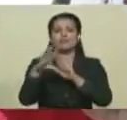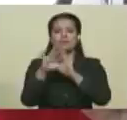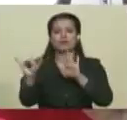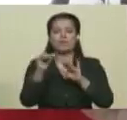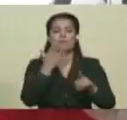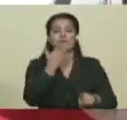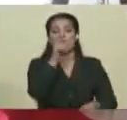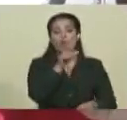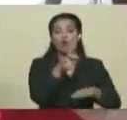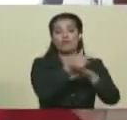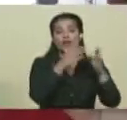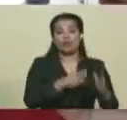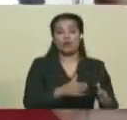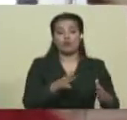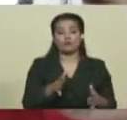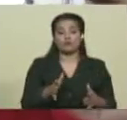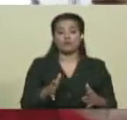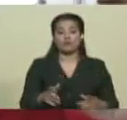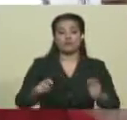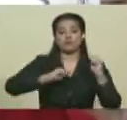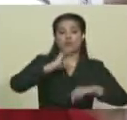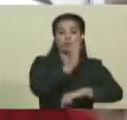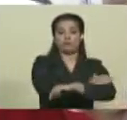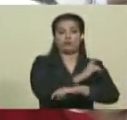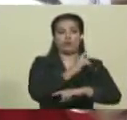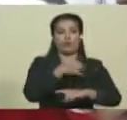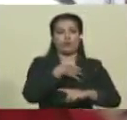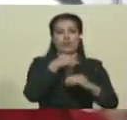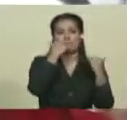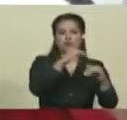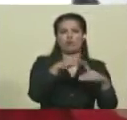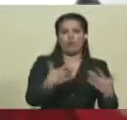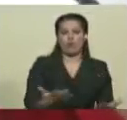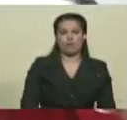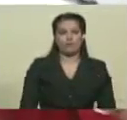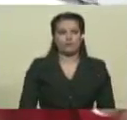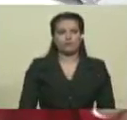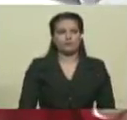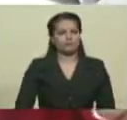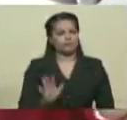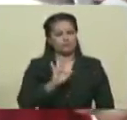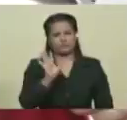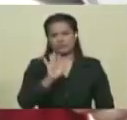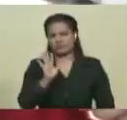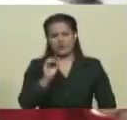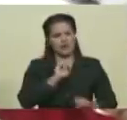un gobernador, siendo electo por la oposición, no pueda ejercer su cargo? No, mira, está muy claro. Está muy claro que